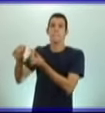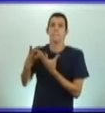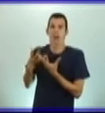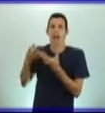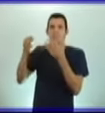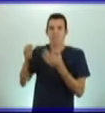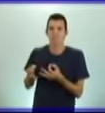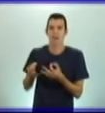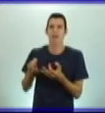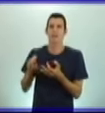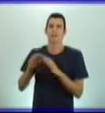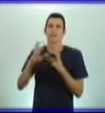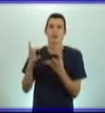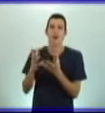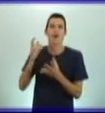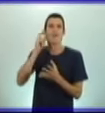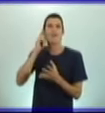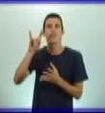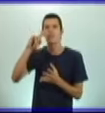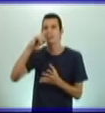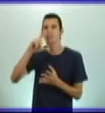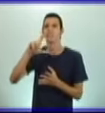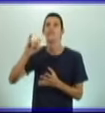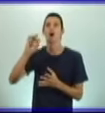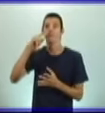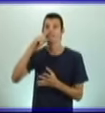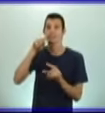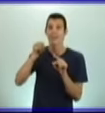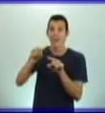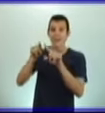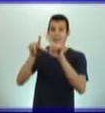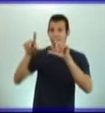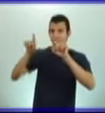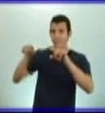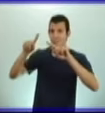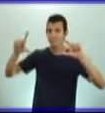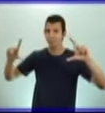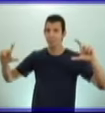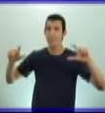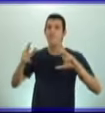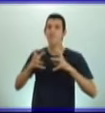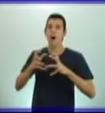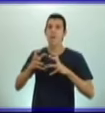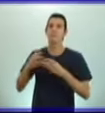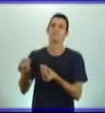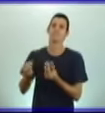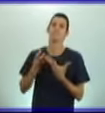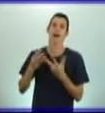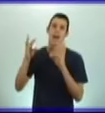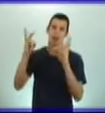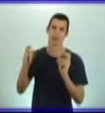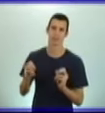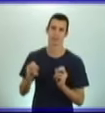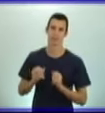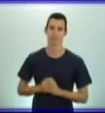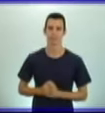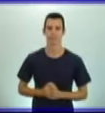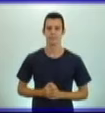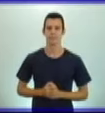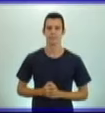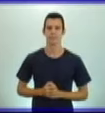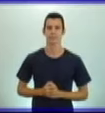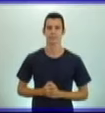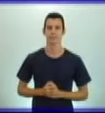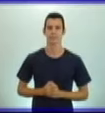traducimos esto al lenguaje común? Bueno, significa que cuando la variable independiente toma valor 4, en este caso, el valor de la función